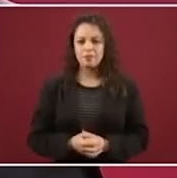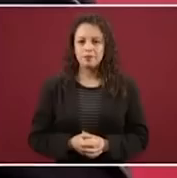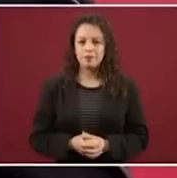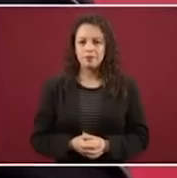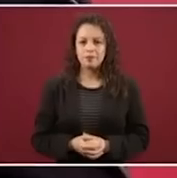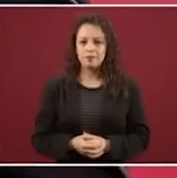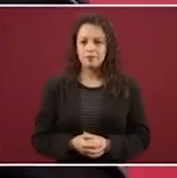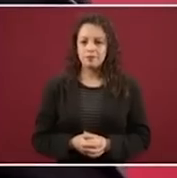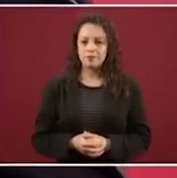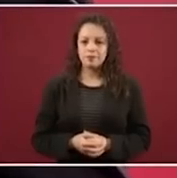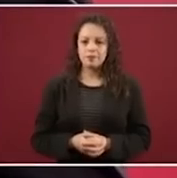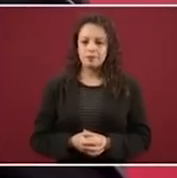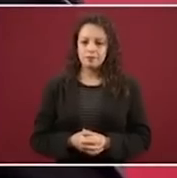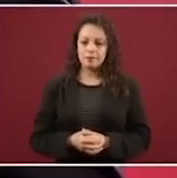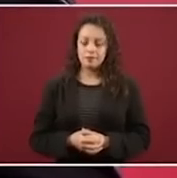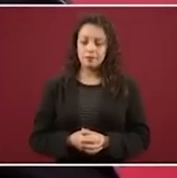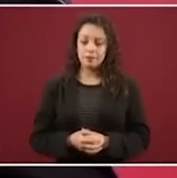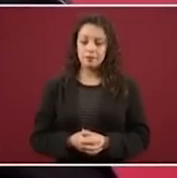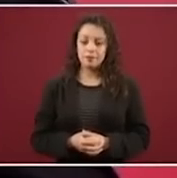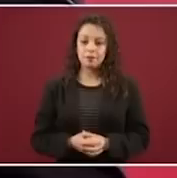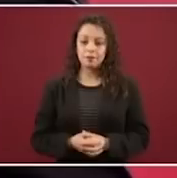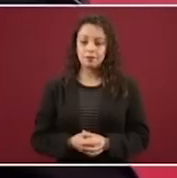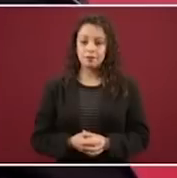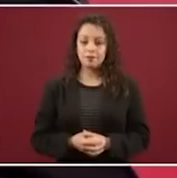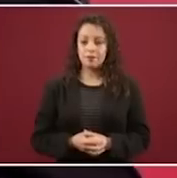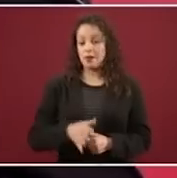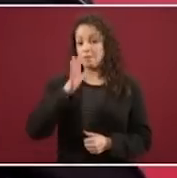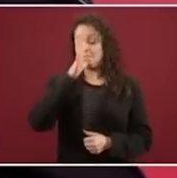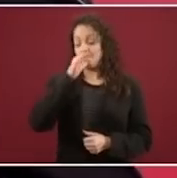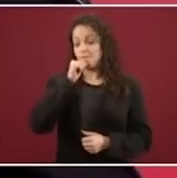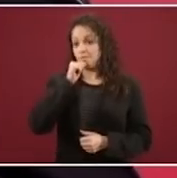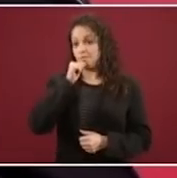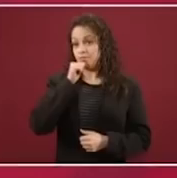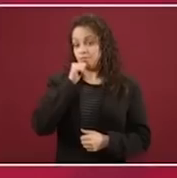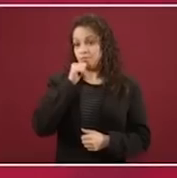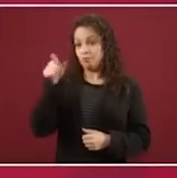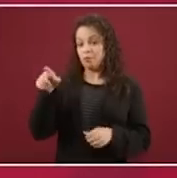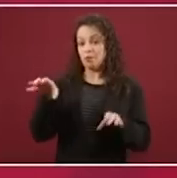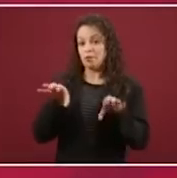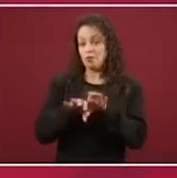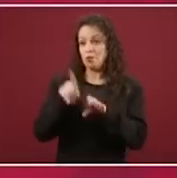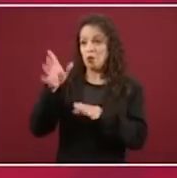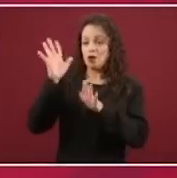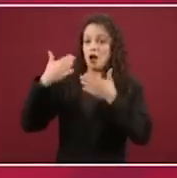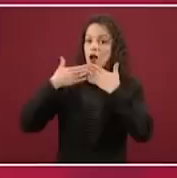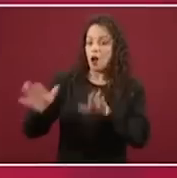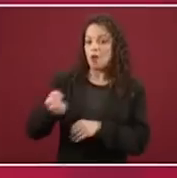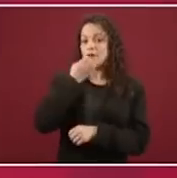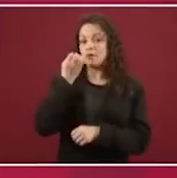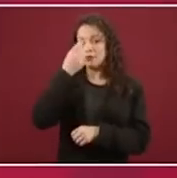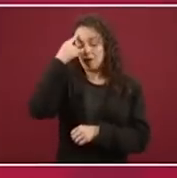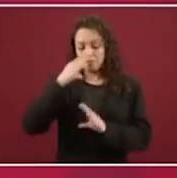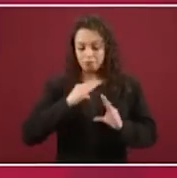pare o impida el funcionamiento de la UNAM.